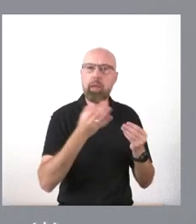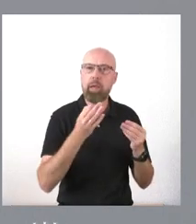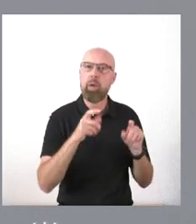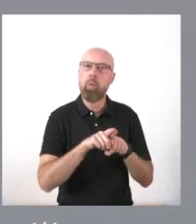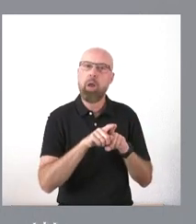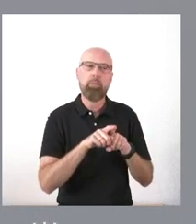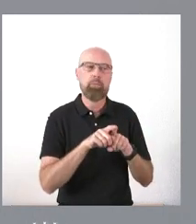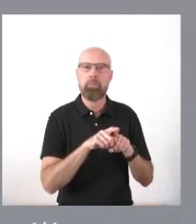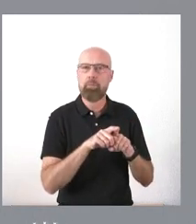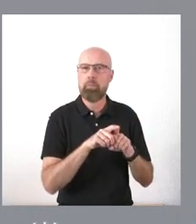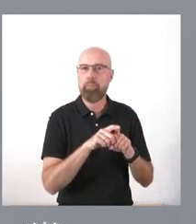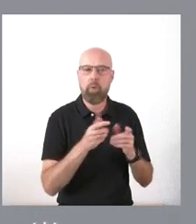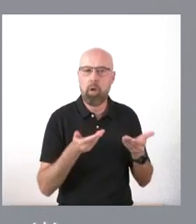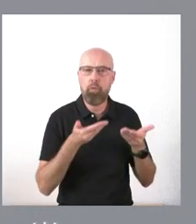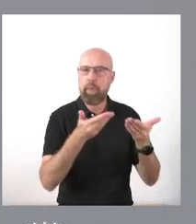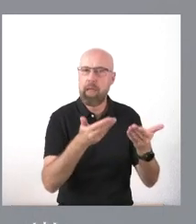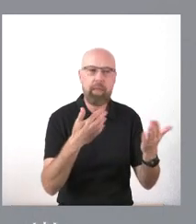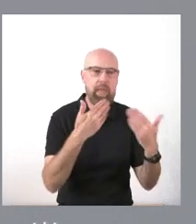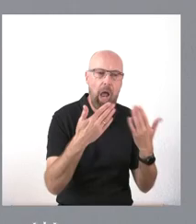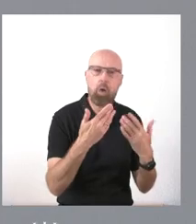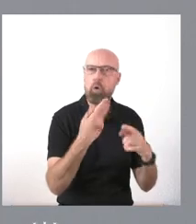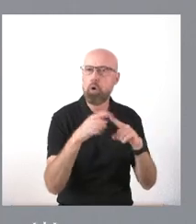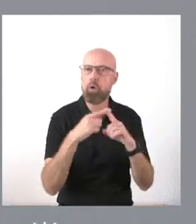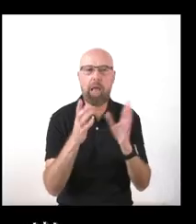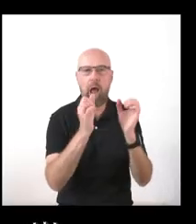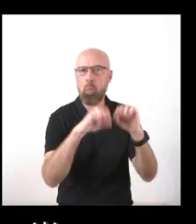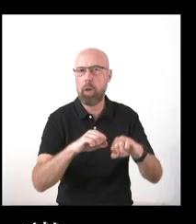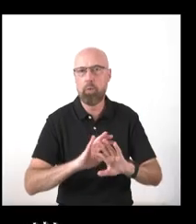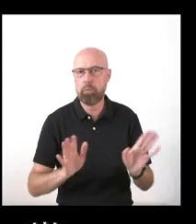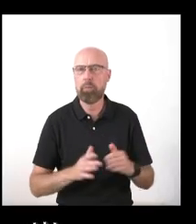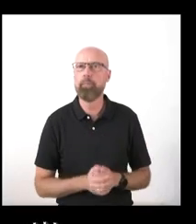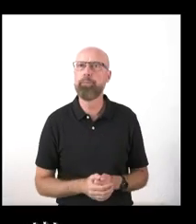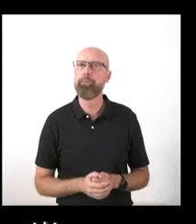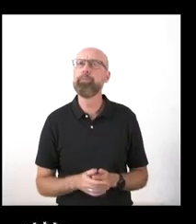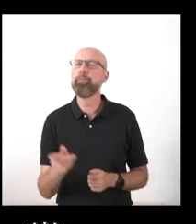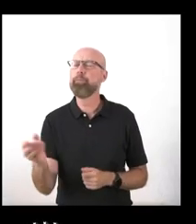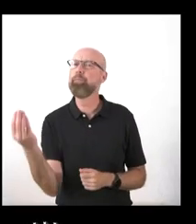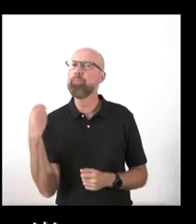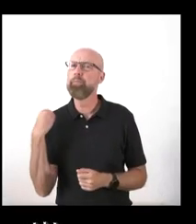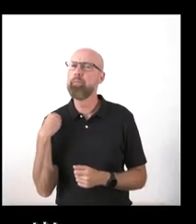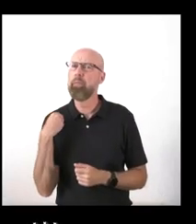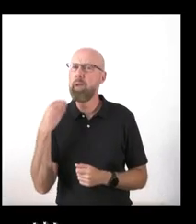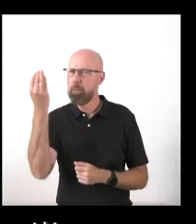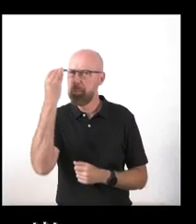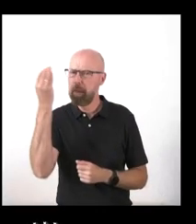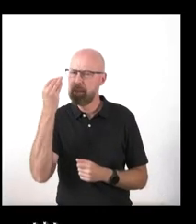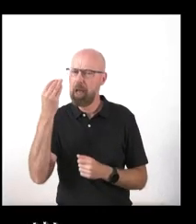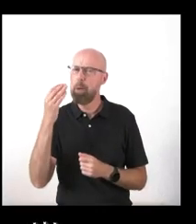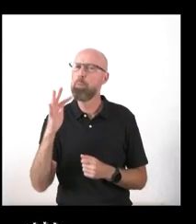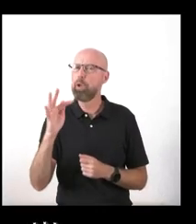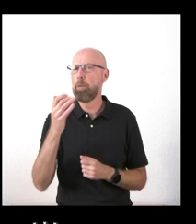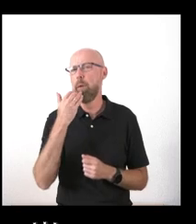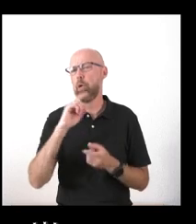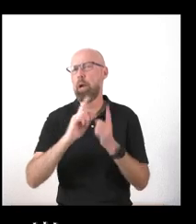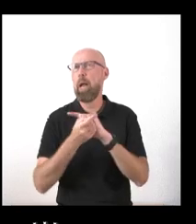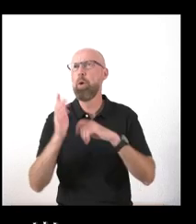disponer de los mismos para seguir dialogando y llegando a acuerdos con el sector si considerarían positivo un cambio dirigido hacia la flexibilización